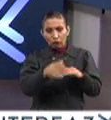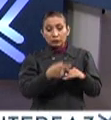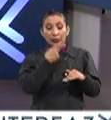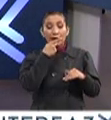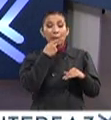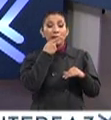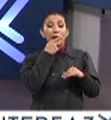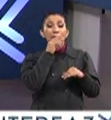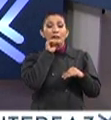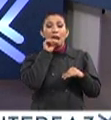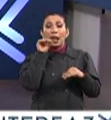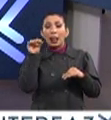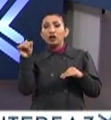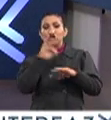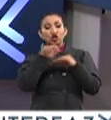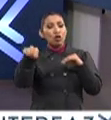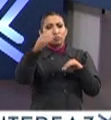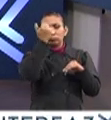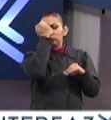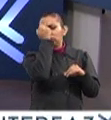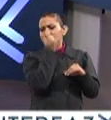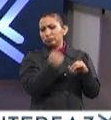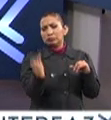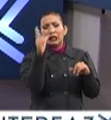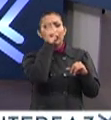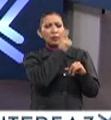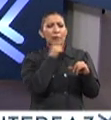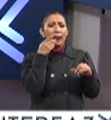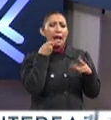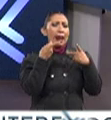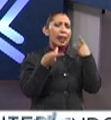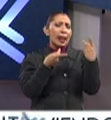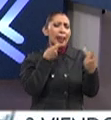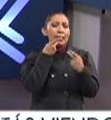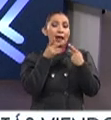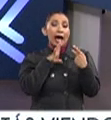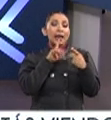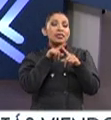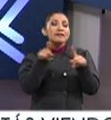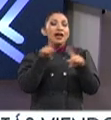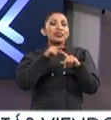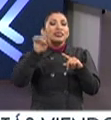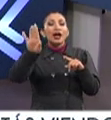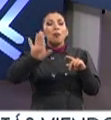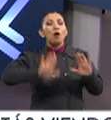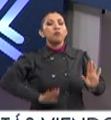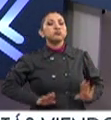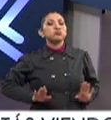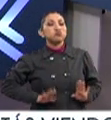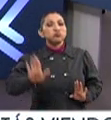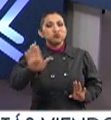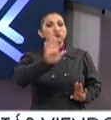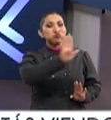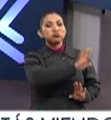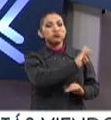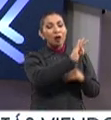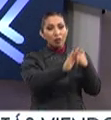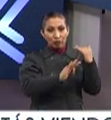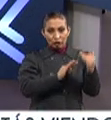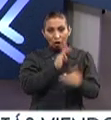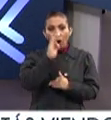hablamos, todos dominamos, todos somos expertos en el lenguaje, y hay varias maneras de manifestarlo.